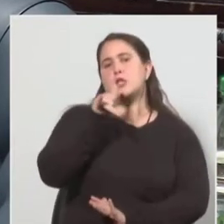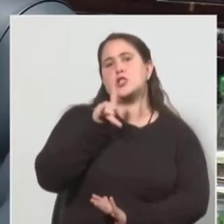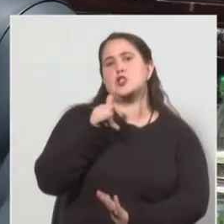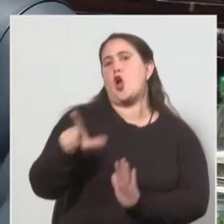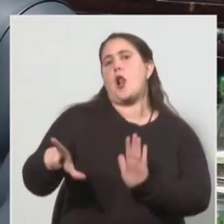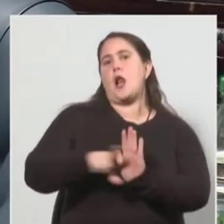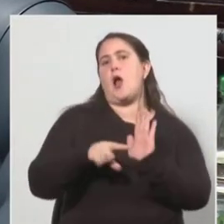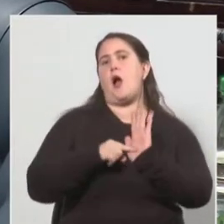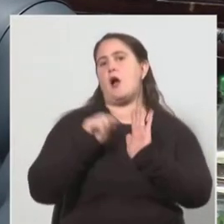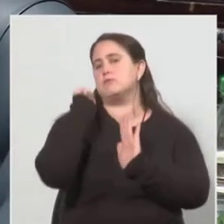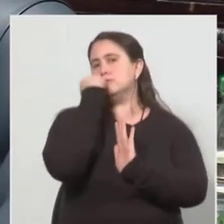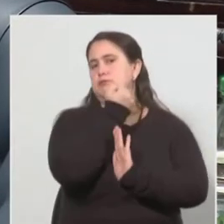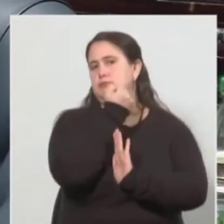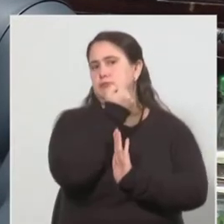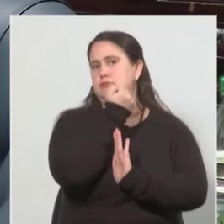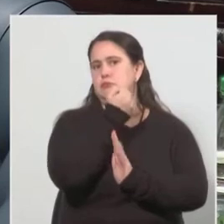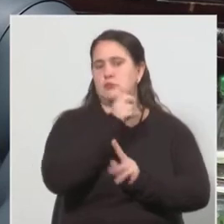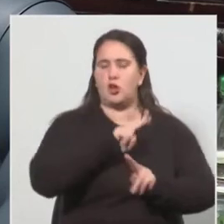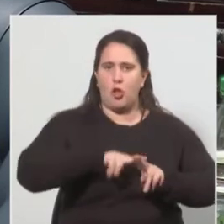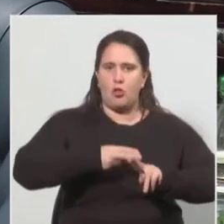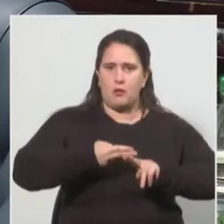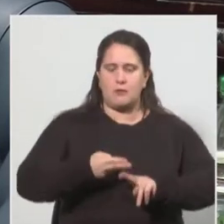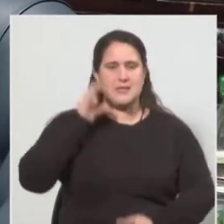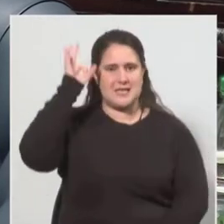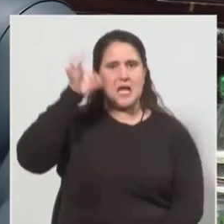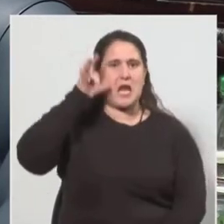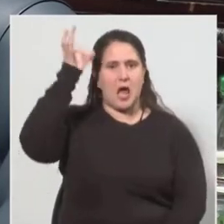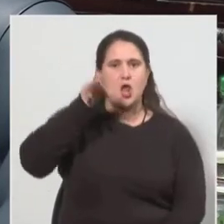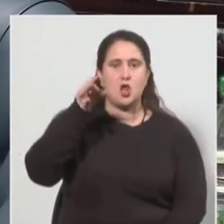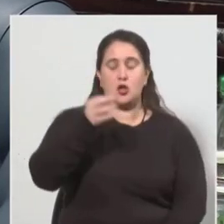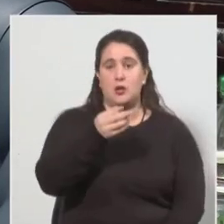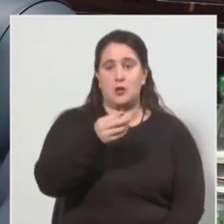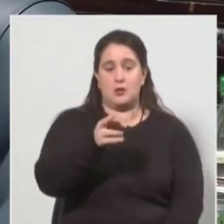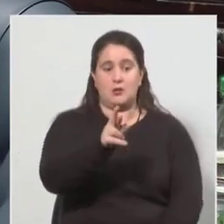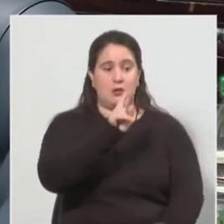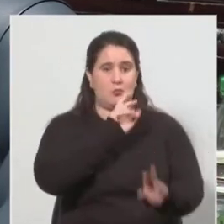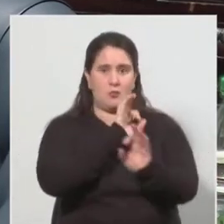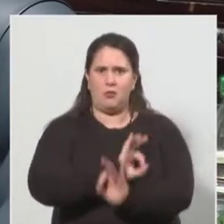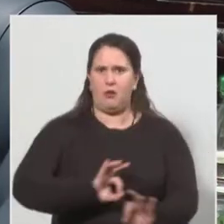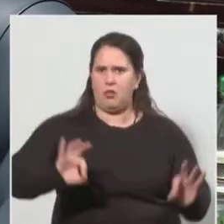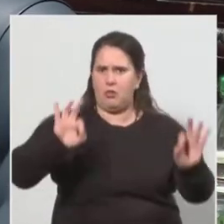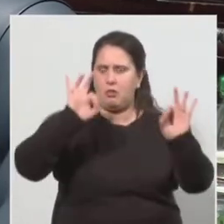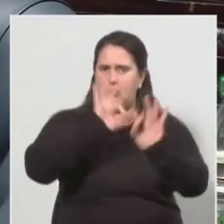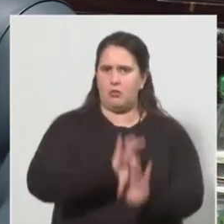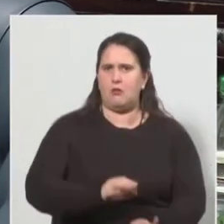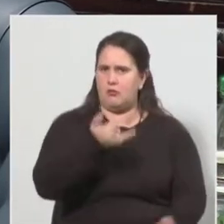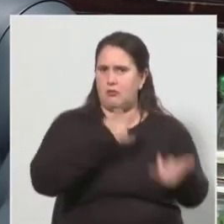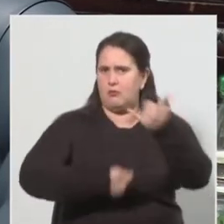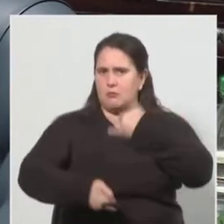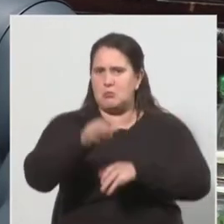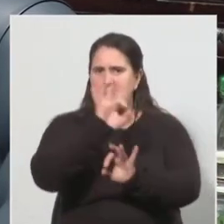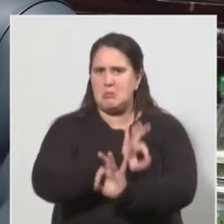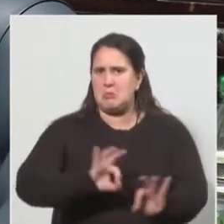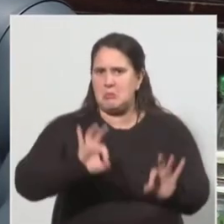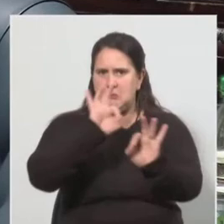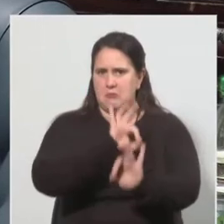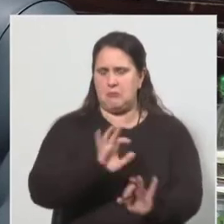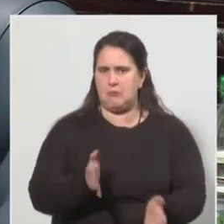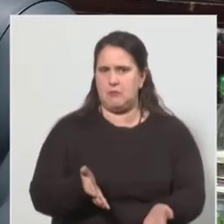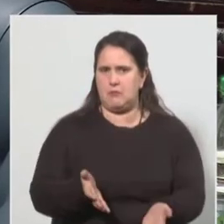legal. Otra vez, como senadores, no obtuvimos ninguna información